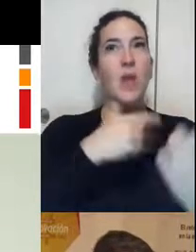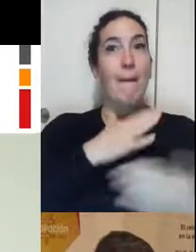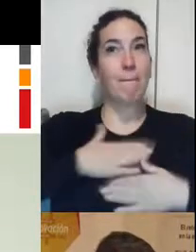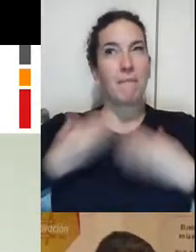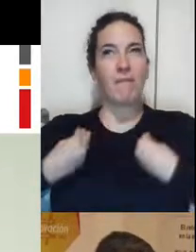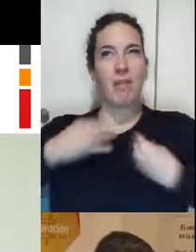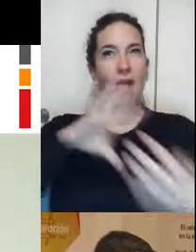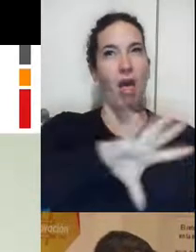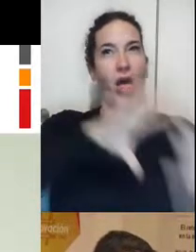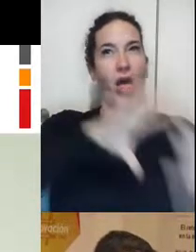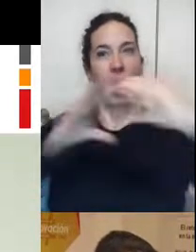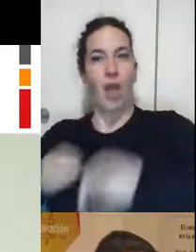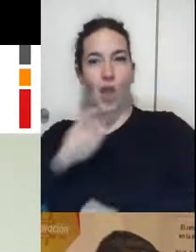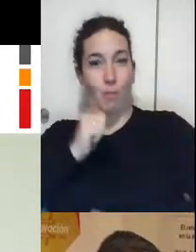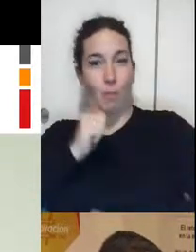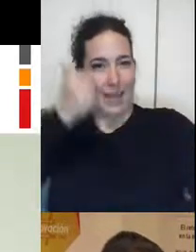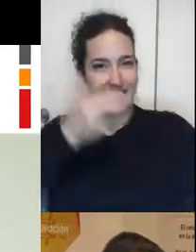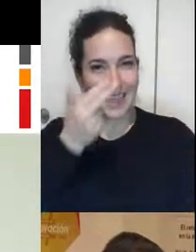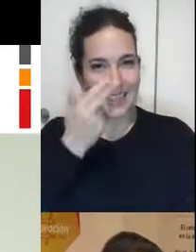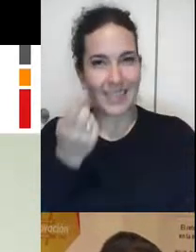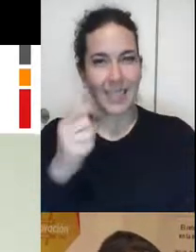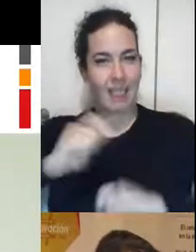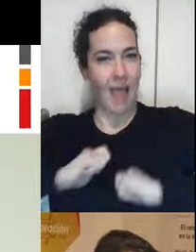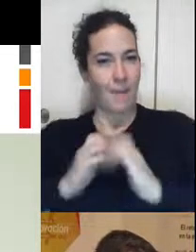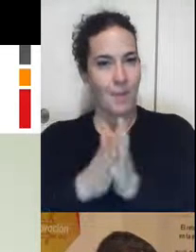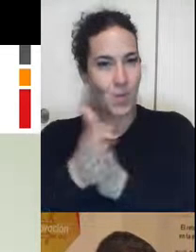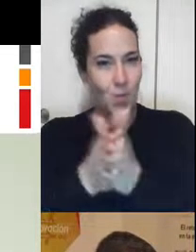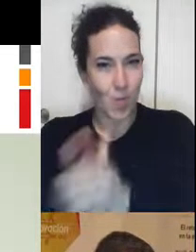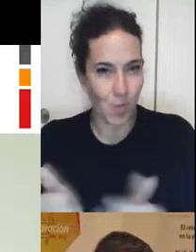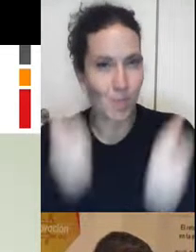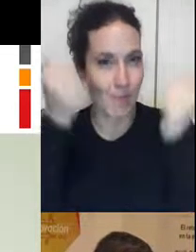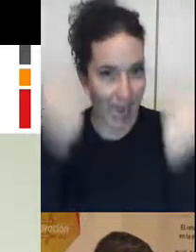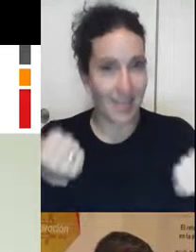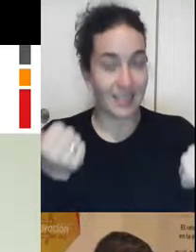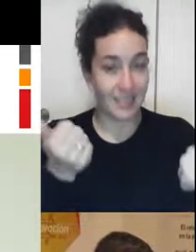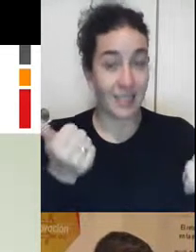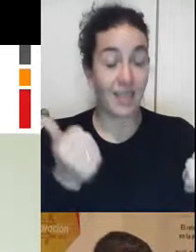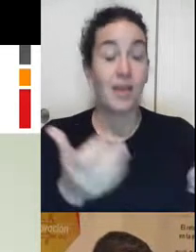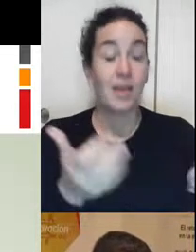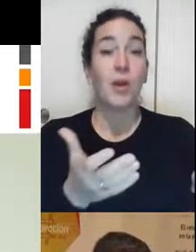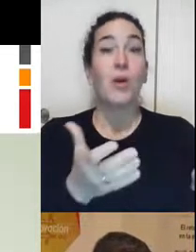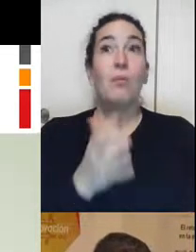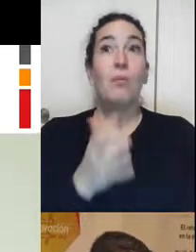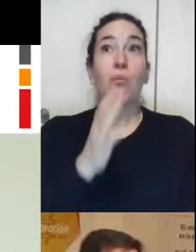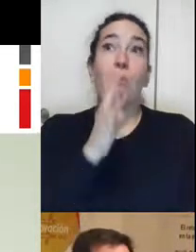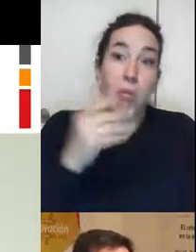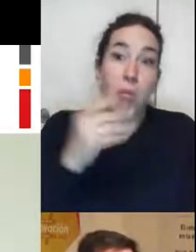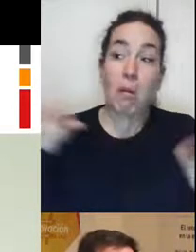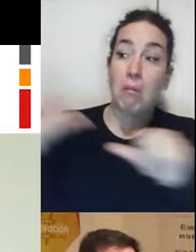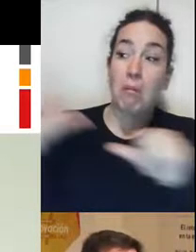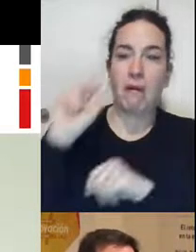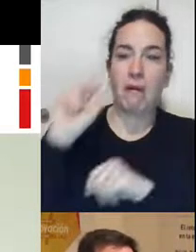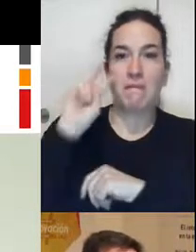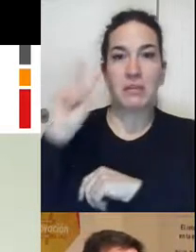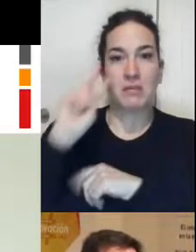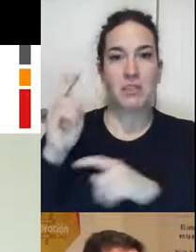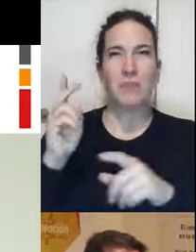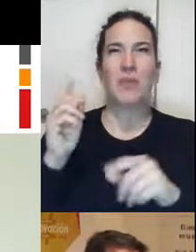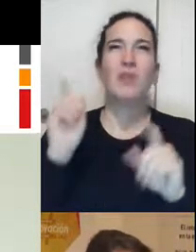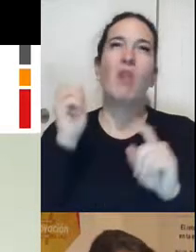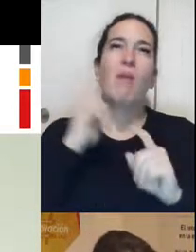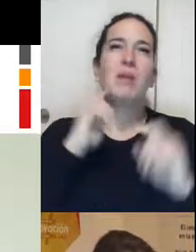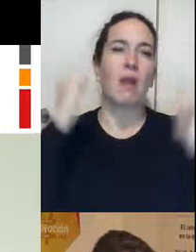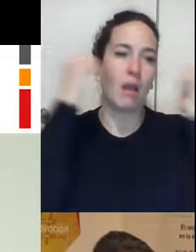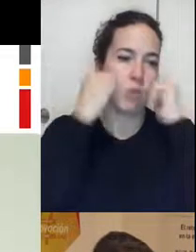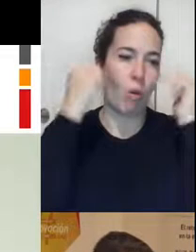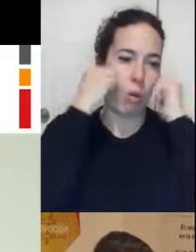es más interesante y más gratificante para ellos, creemos, por lo que hemos observado, que hacer ese estudio lineal y